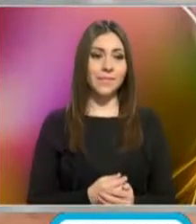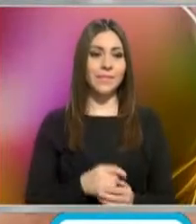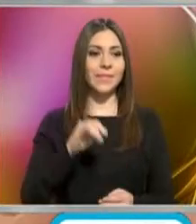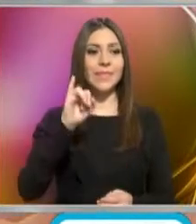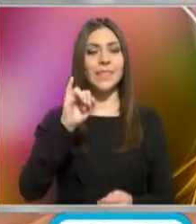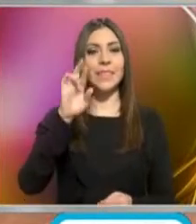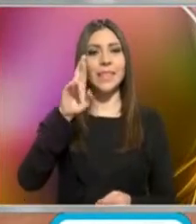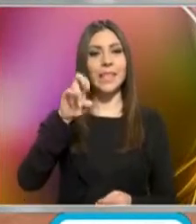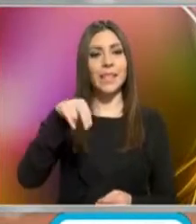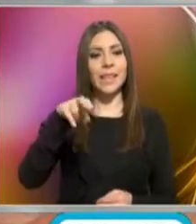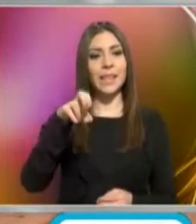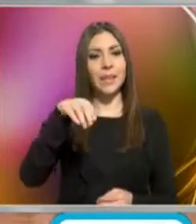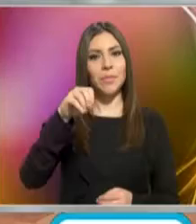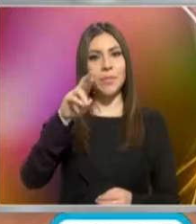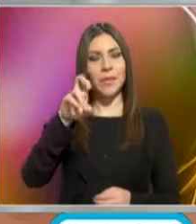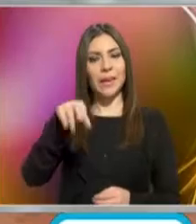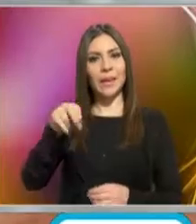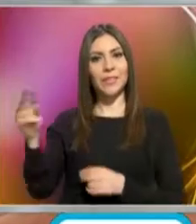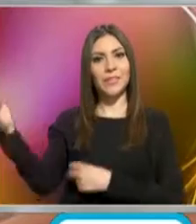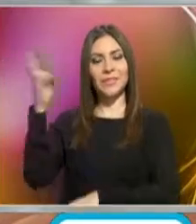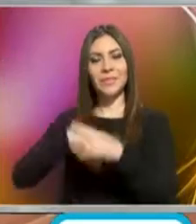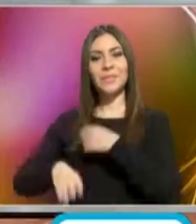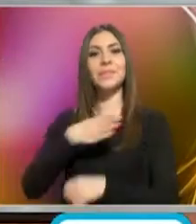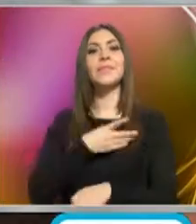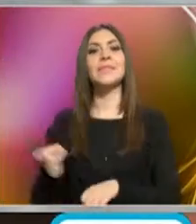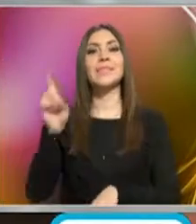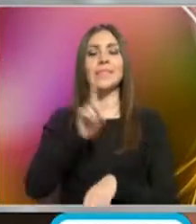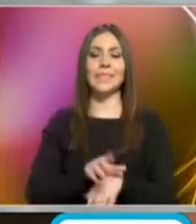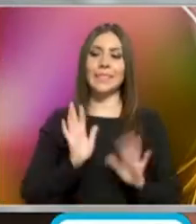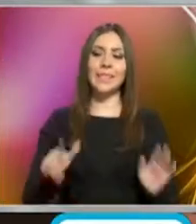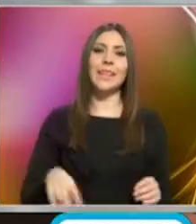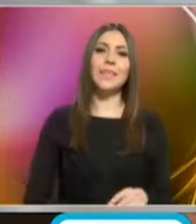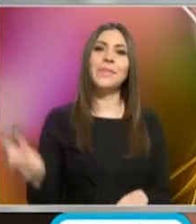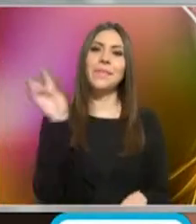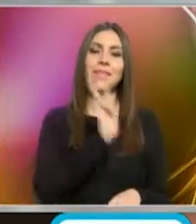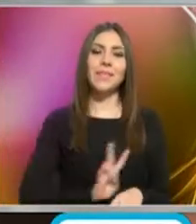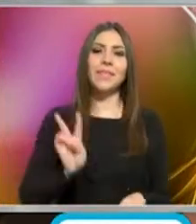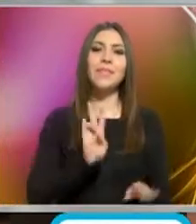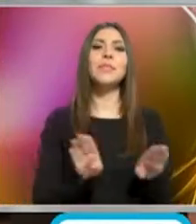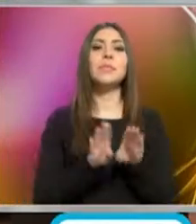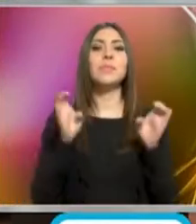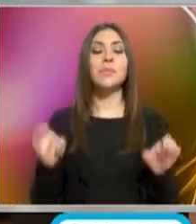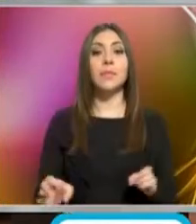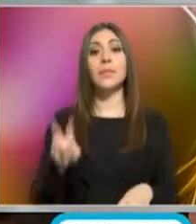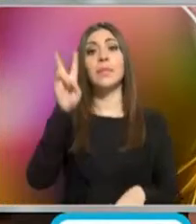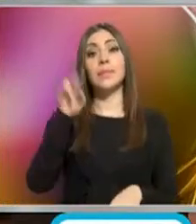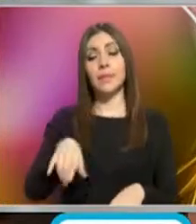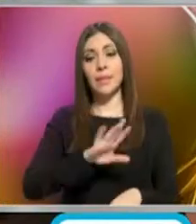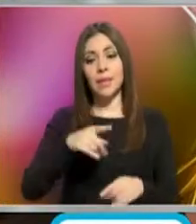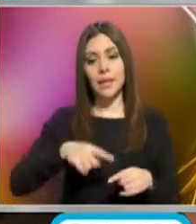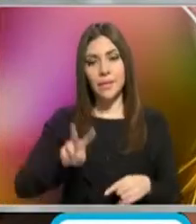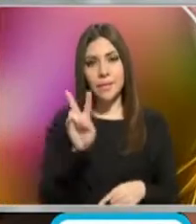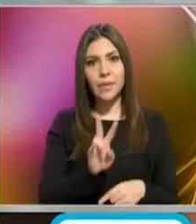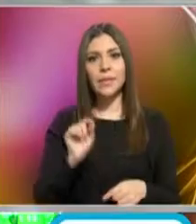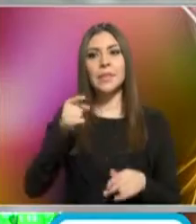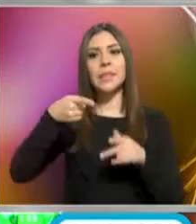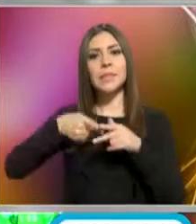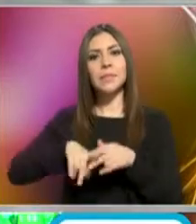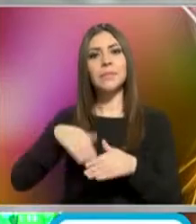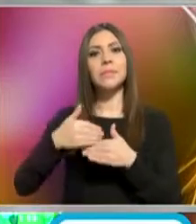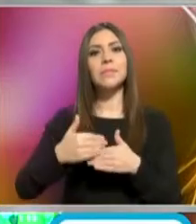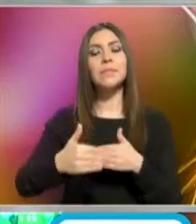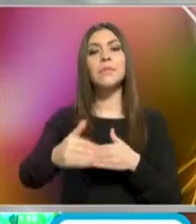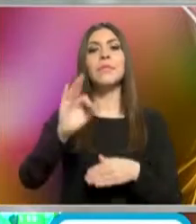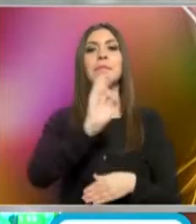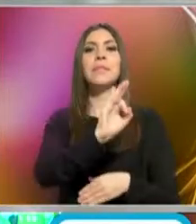Irene Moreno, buenos días, viernes. Gracias, ¿Cómo adiós, estás? es viernes. ¿Cómo estás? Casi empiezan las posadas, así que es un buen Qué día. rico, ¿no?